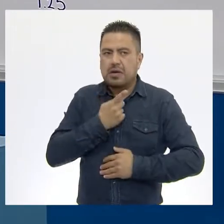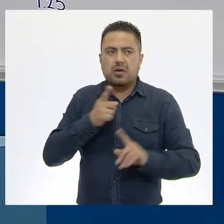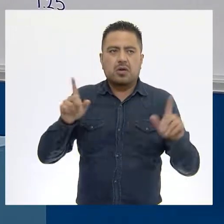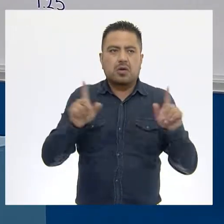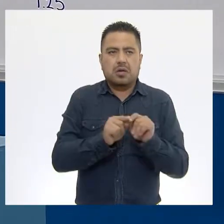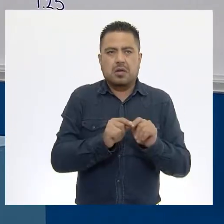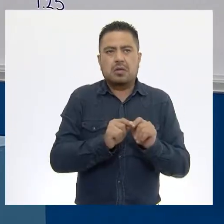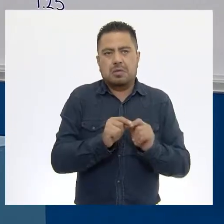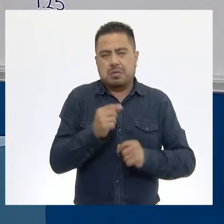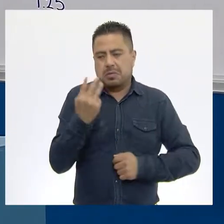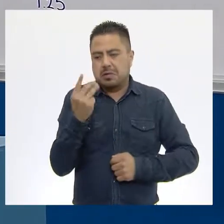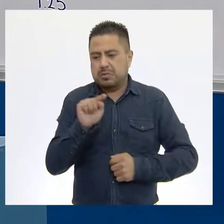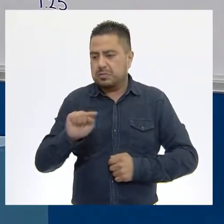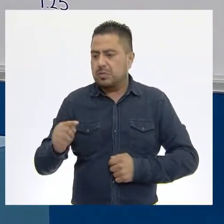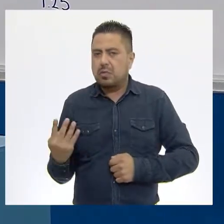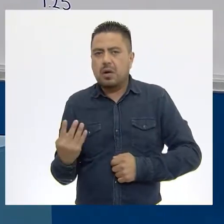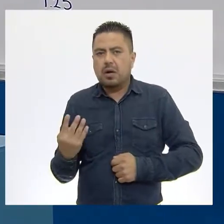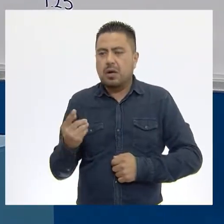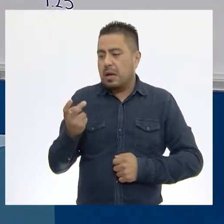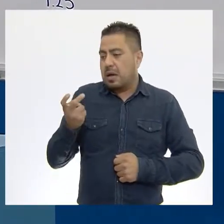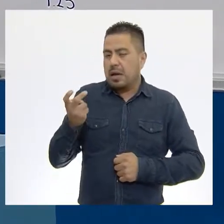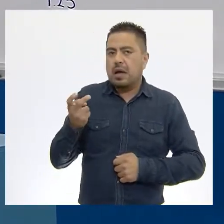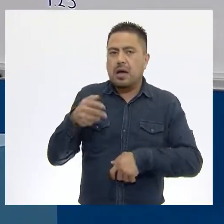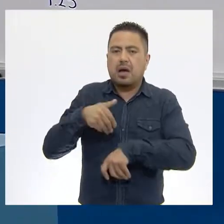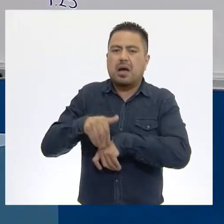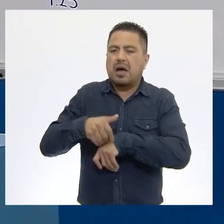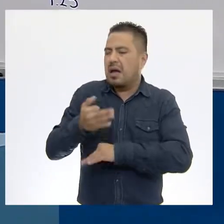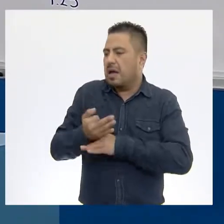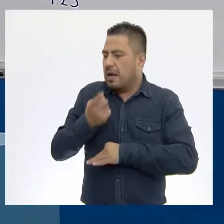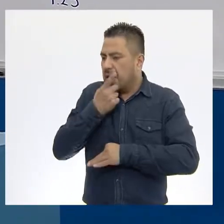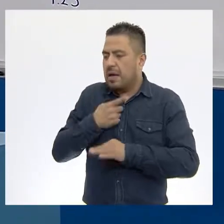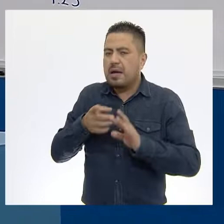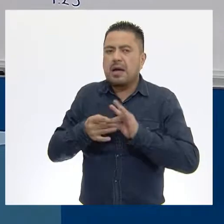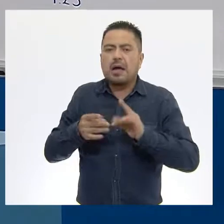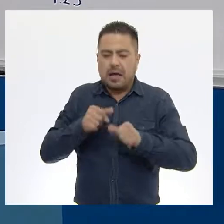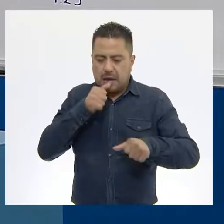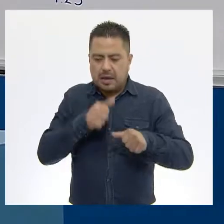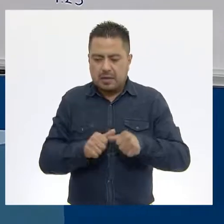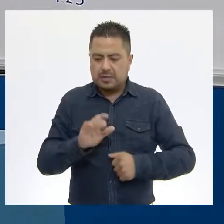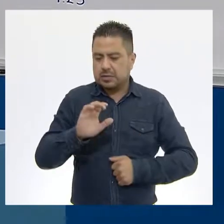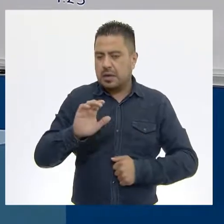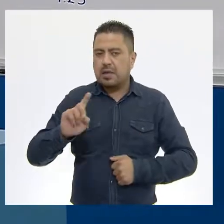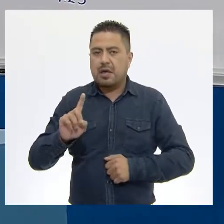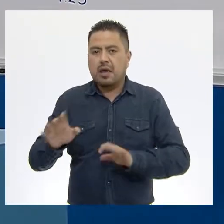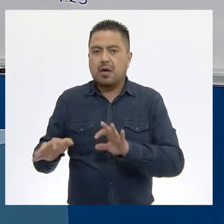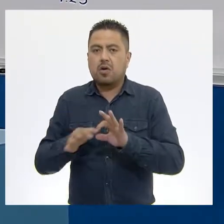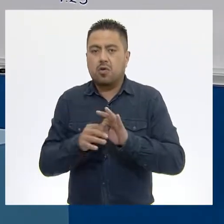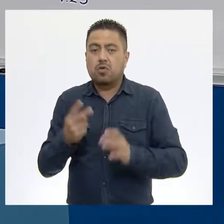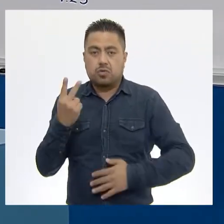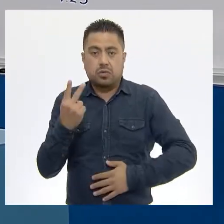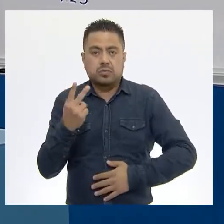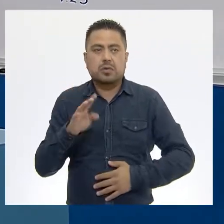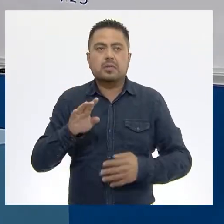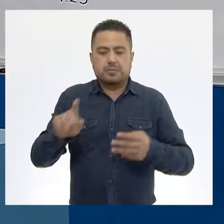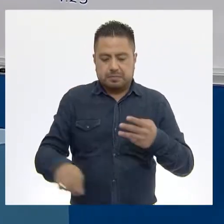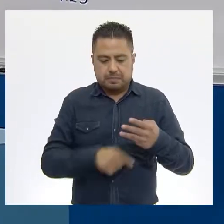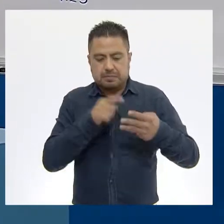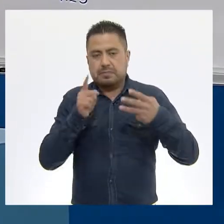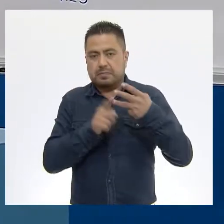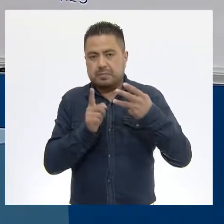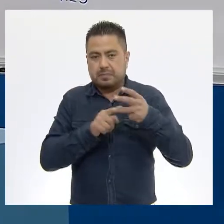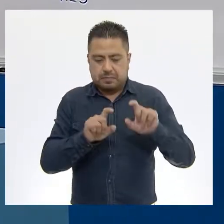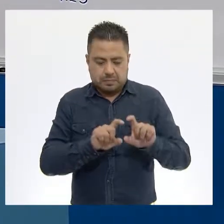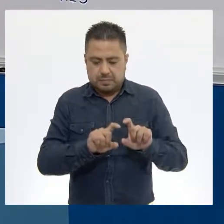solamente 3/4 y ahí vamos a encontrar las que tú nos mencionaste, que eran las letras C y D. Ajá. En esta tercera nada